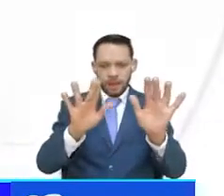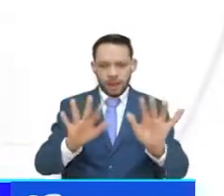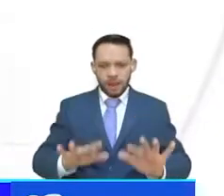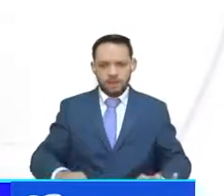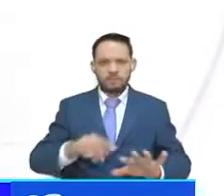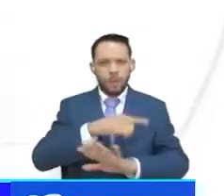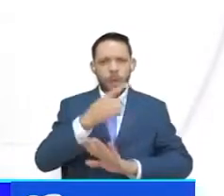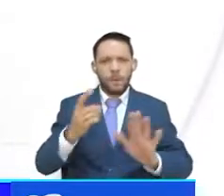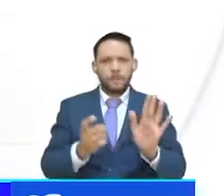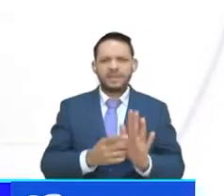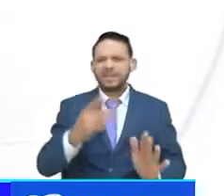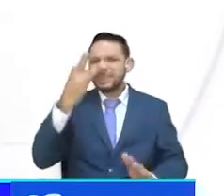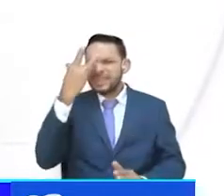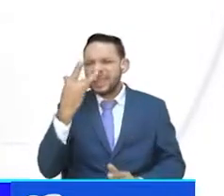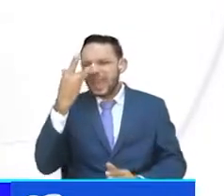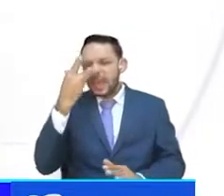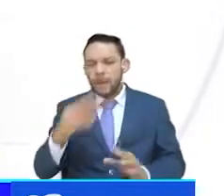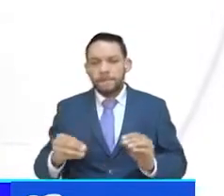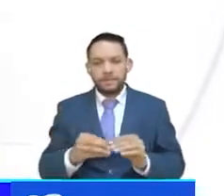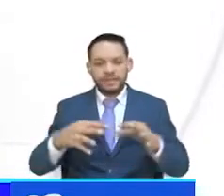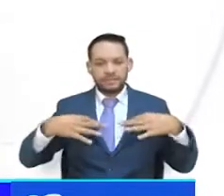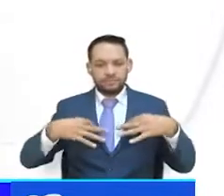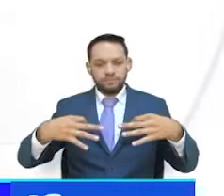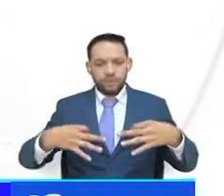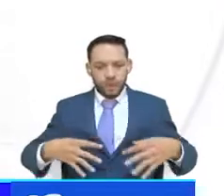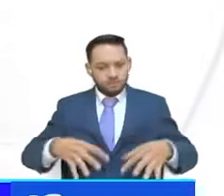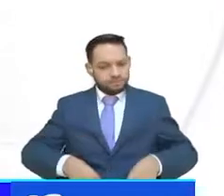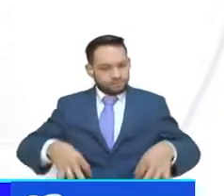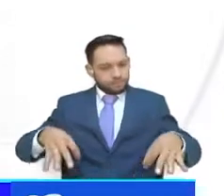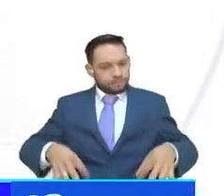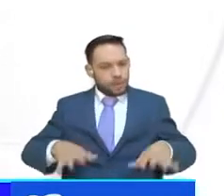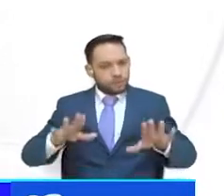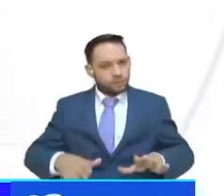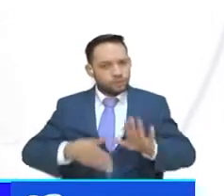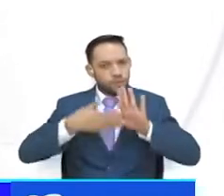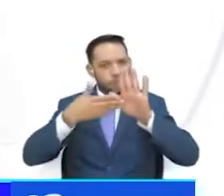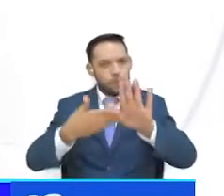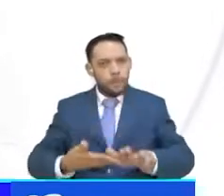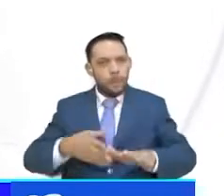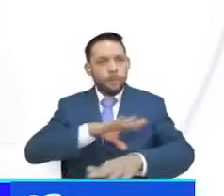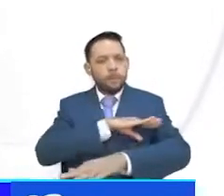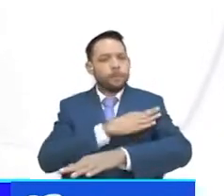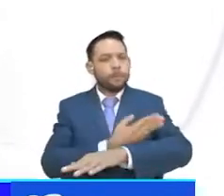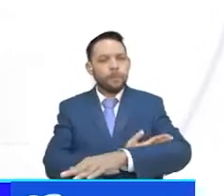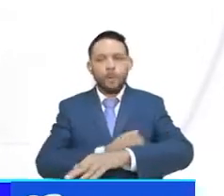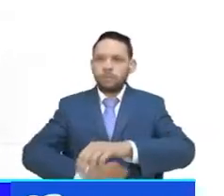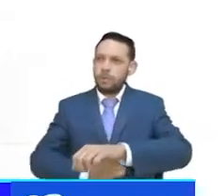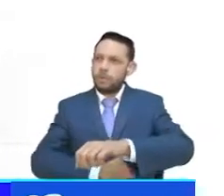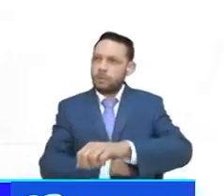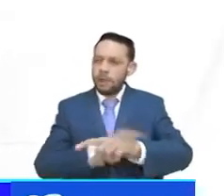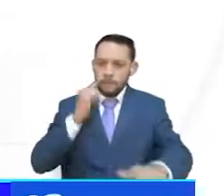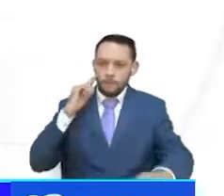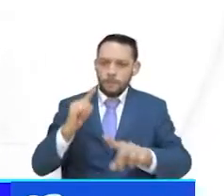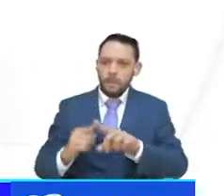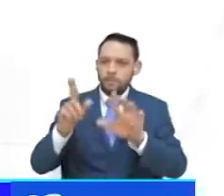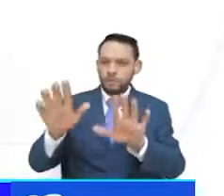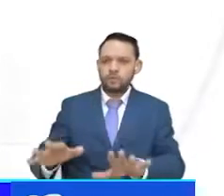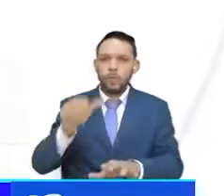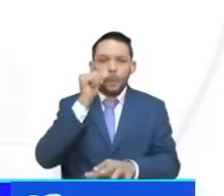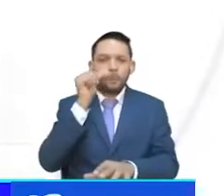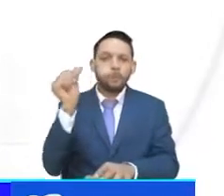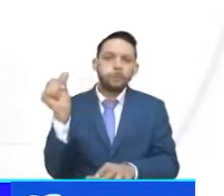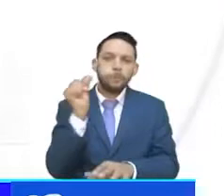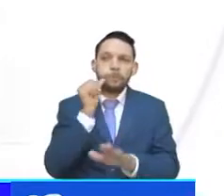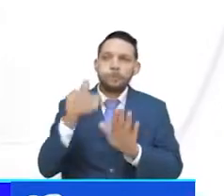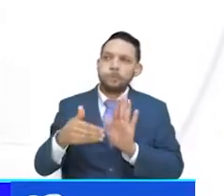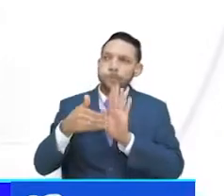siguiendo la tendencia de lencería evidente, pero de la forma más contundente posible, y sin dejar de lado todo lo relacionado con la ropa de maternidad.